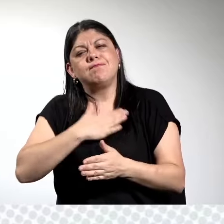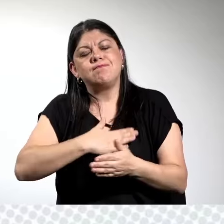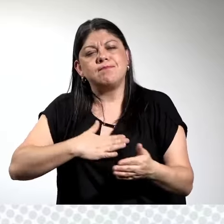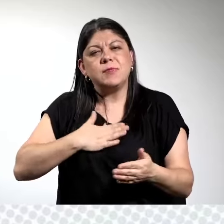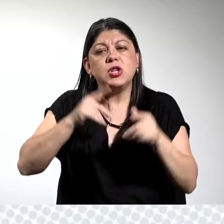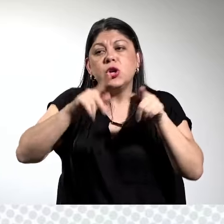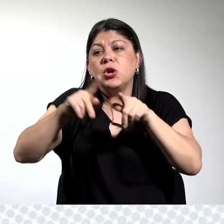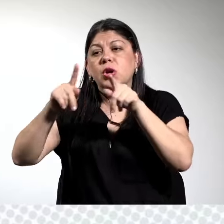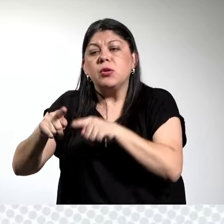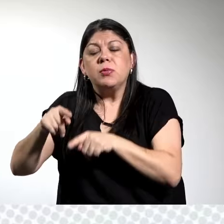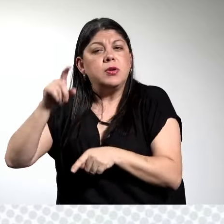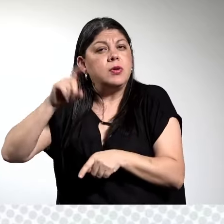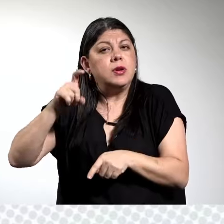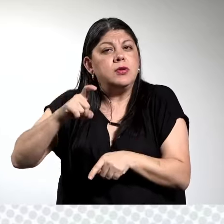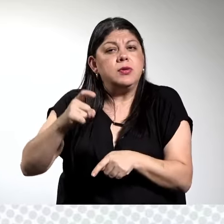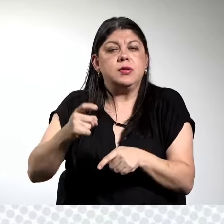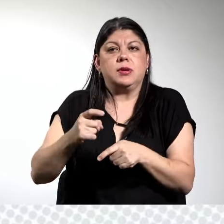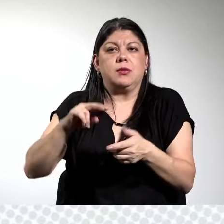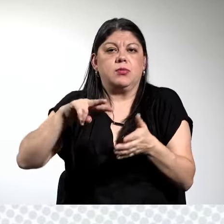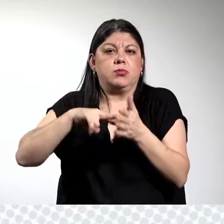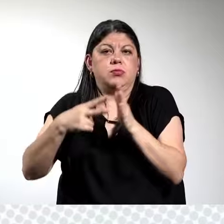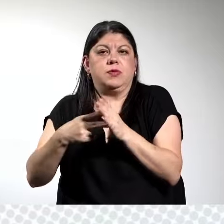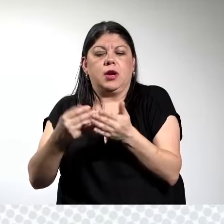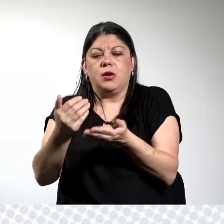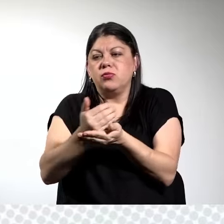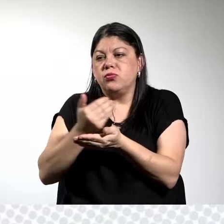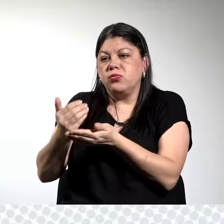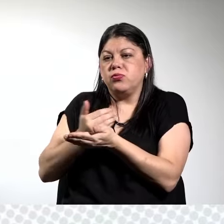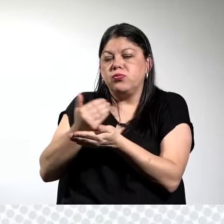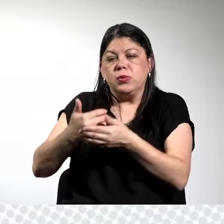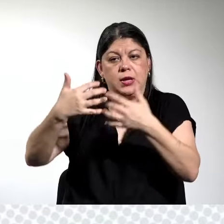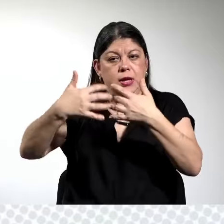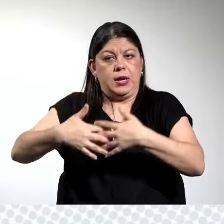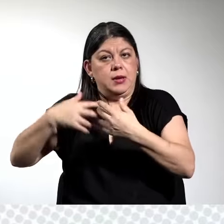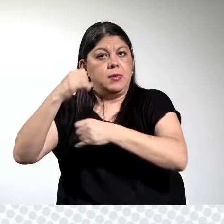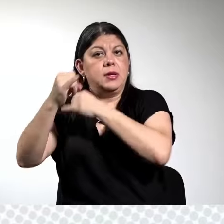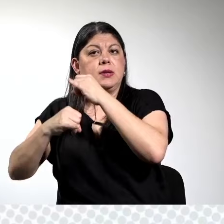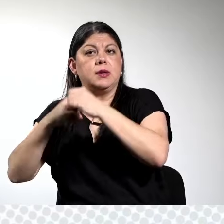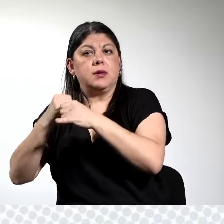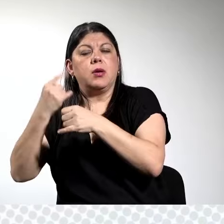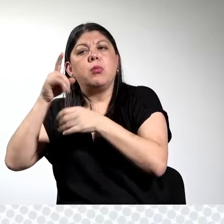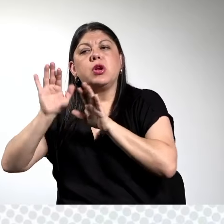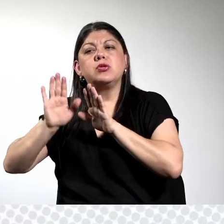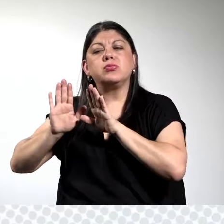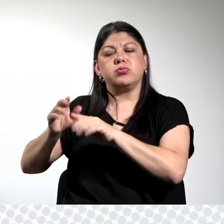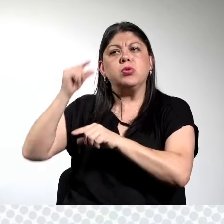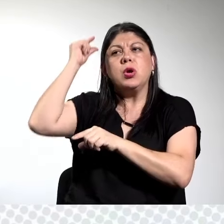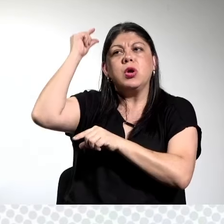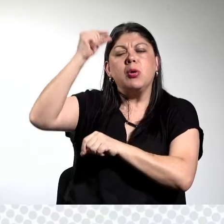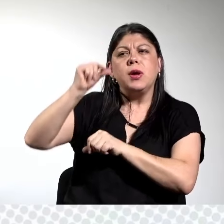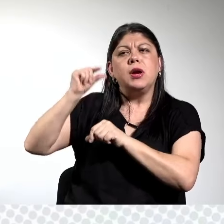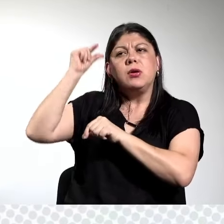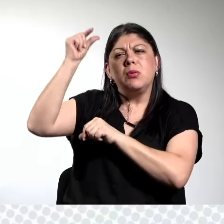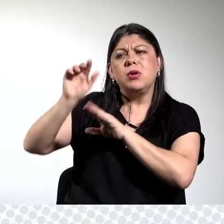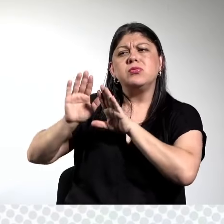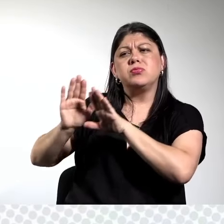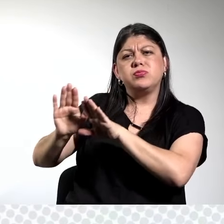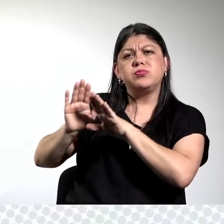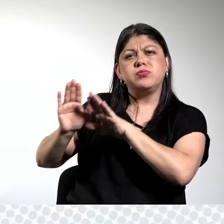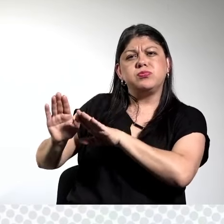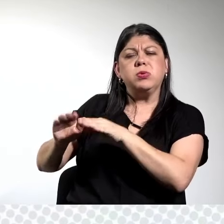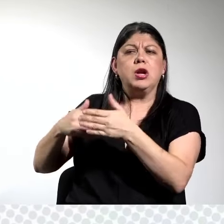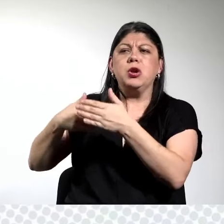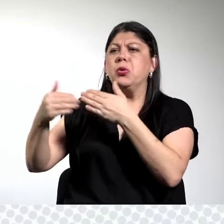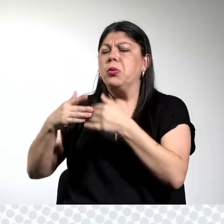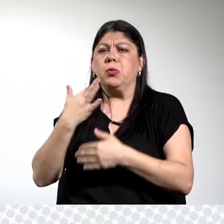son personas que no necesariamente van a significarle un montón de ganancias a las transnacionales. Por eso han sido abandonadas gobierno tras gobierno. Se pinten de verde, se pinten de